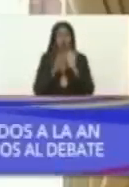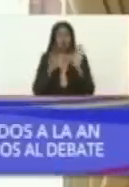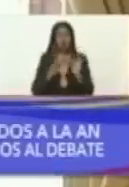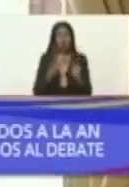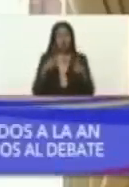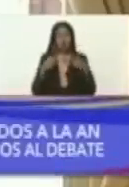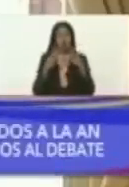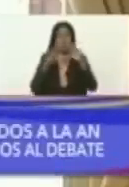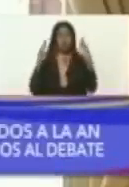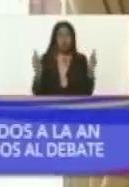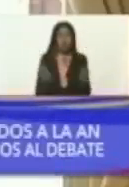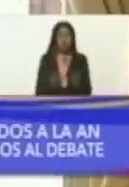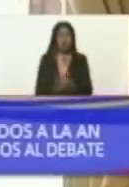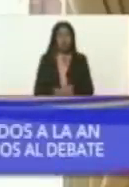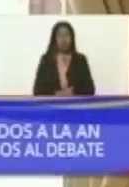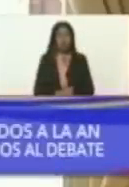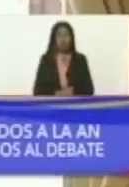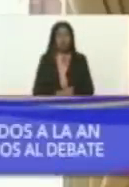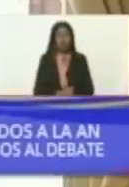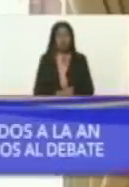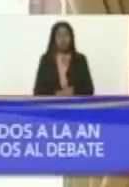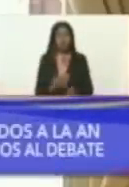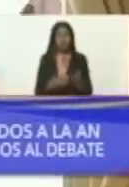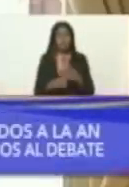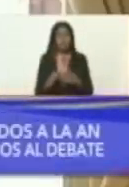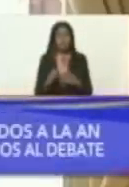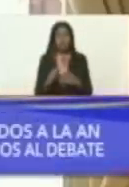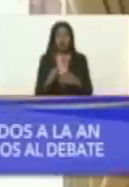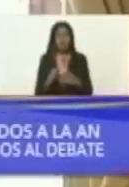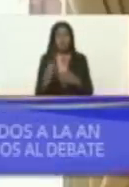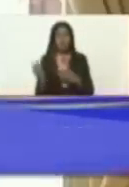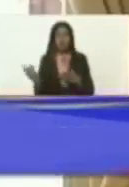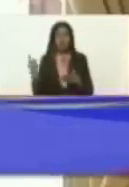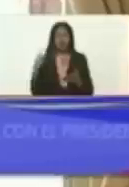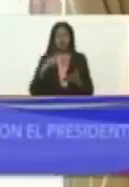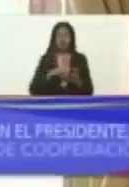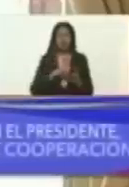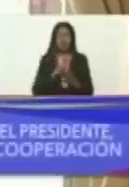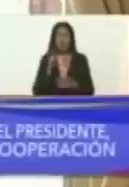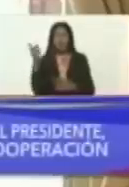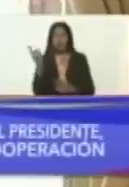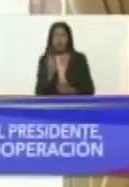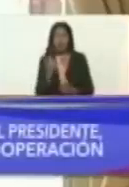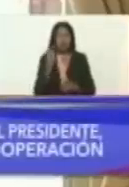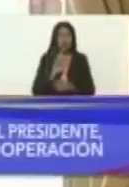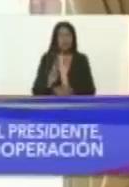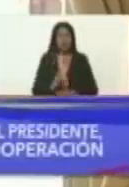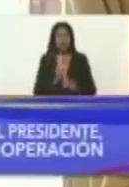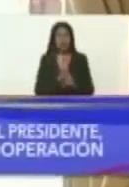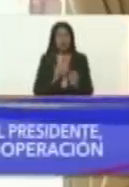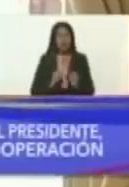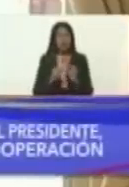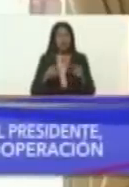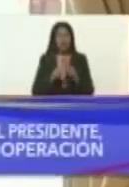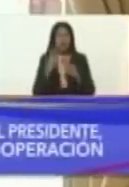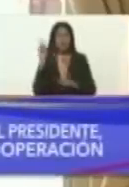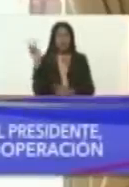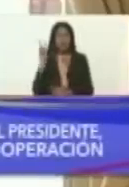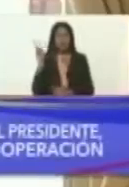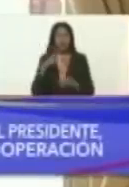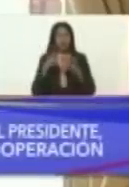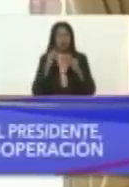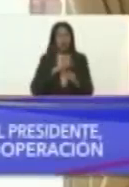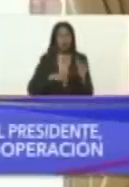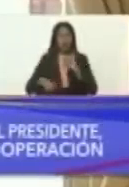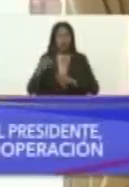nuevo mundo y así va a ser vamos y volvemos y el trabajo continúa por venezuela- todo